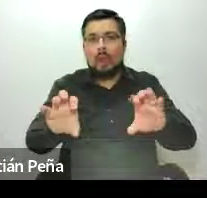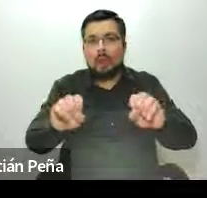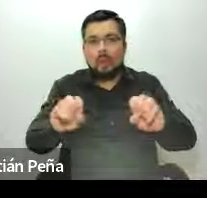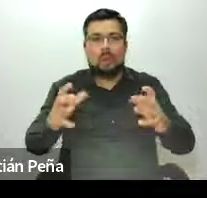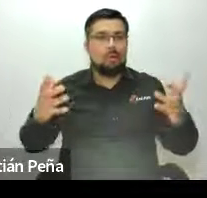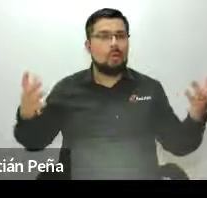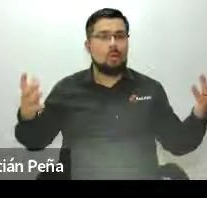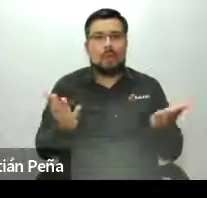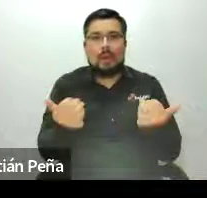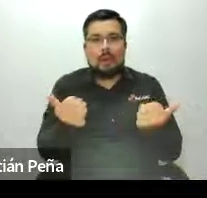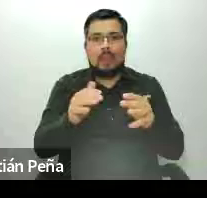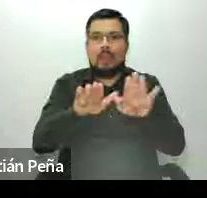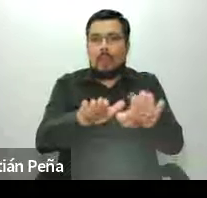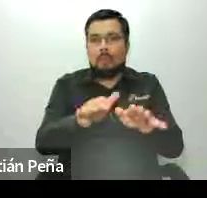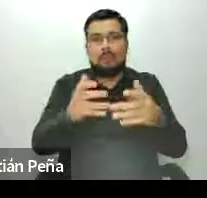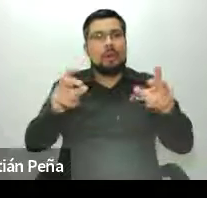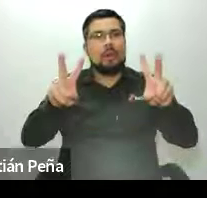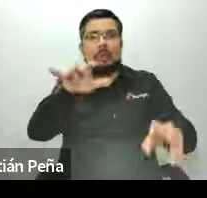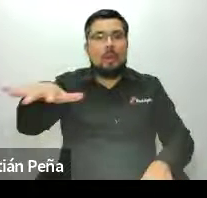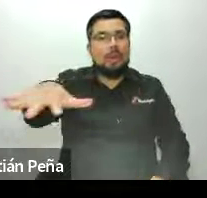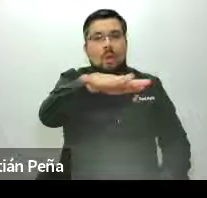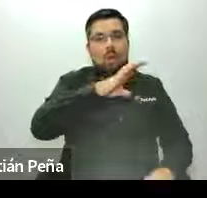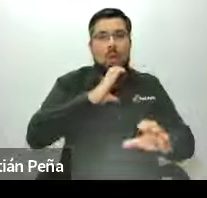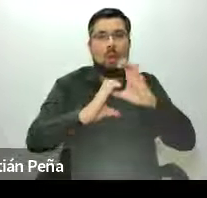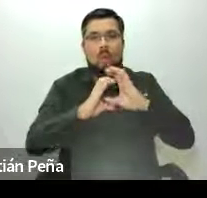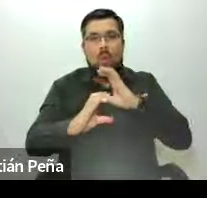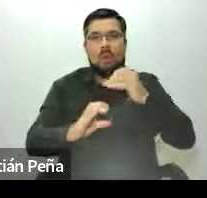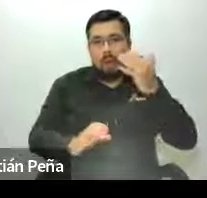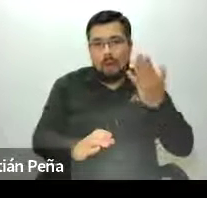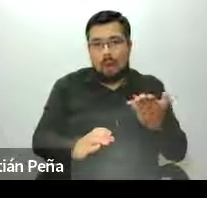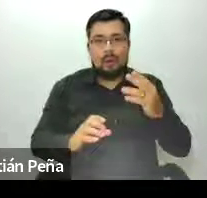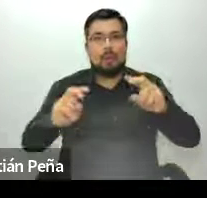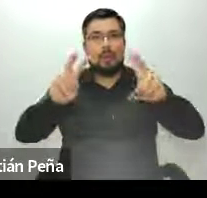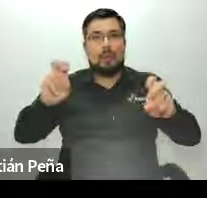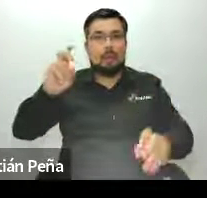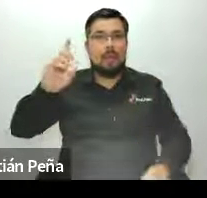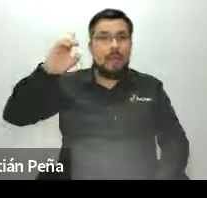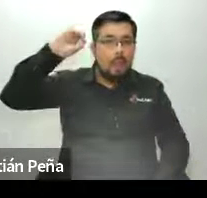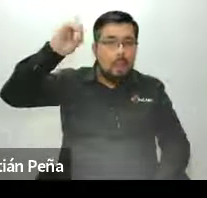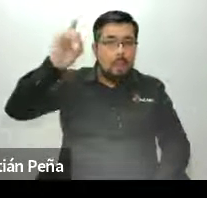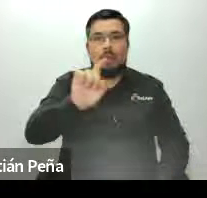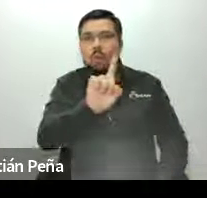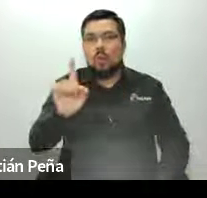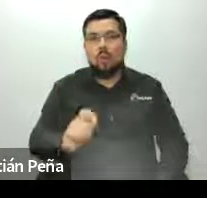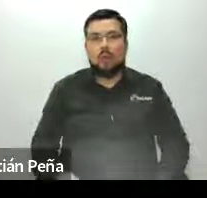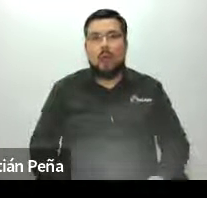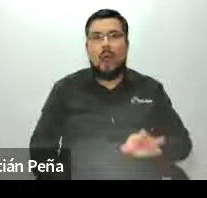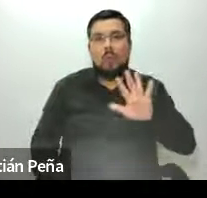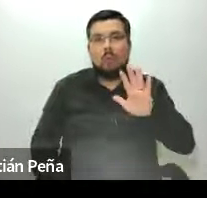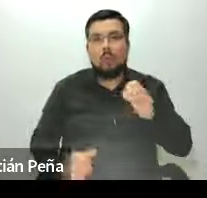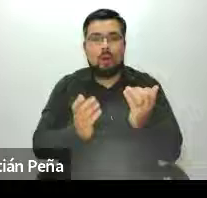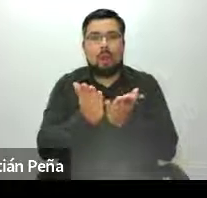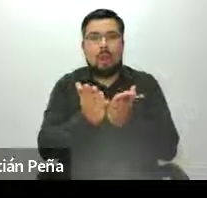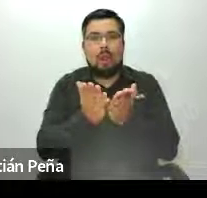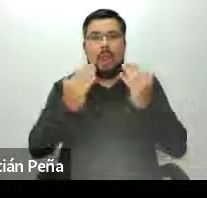apoyo, sobre todo en el campo de la comunicación, que no necesariamente tiene que ver con la discapacidad, ¿no? Porque a lo mejor estamos con estudiantes que vienen de